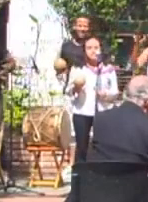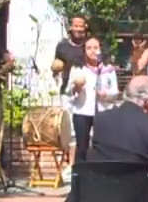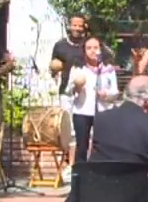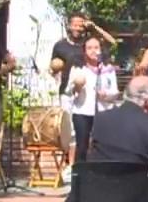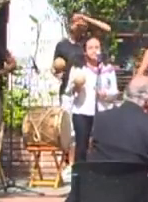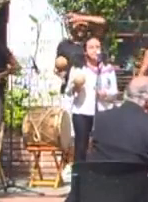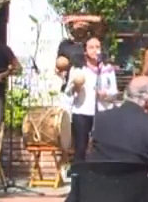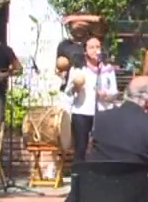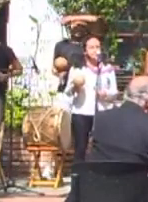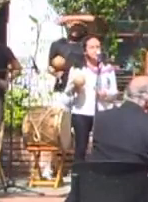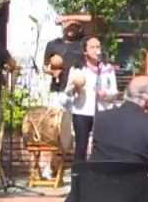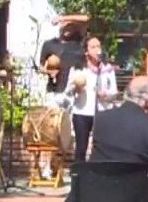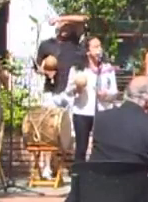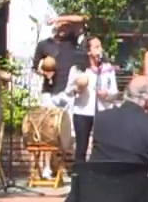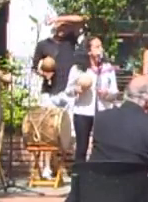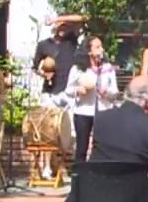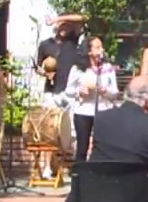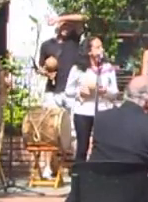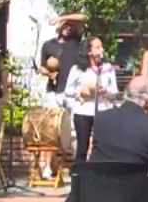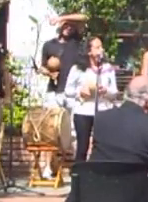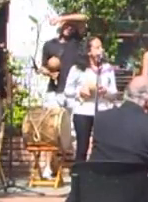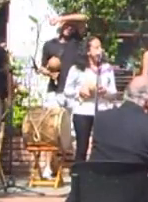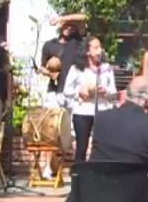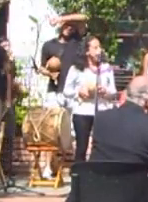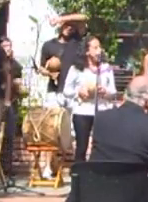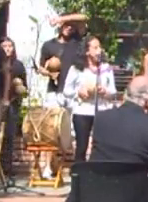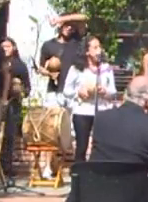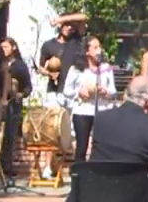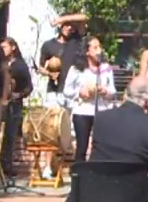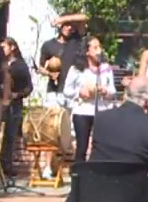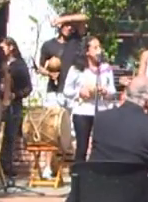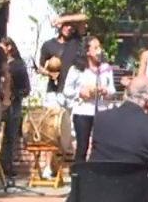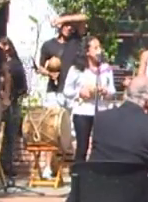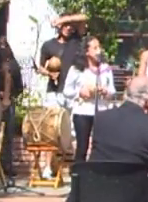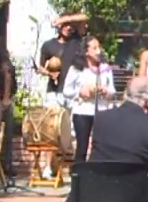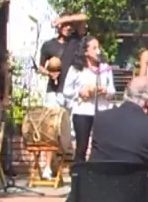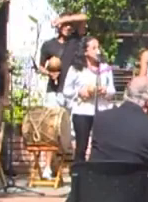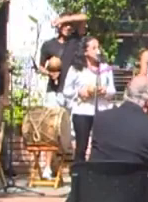Y lo que nosotros hacemos es acercarnos al tambor alegre y